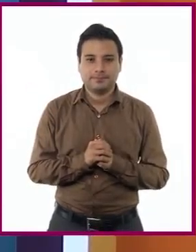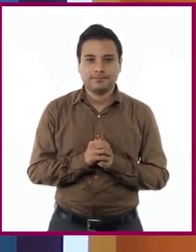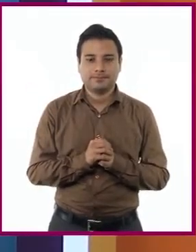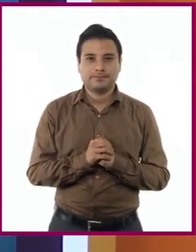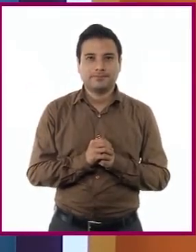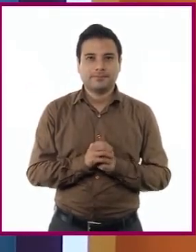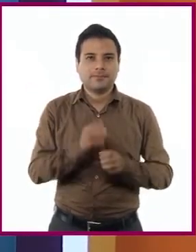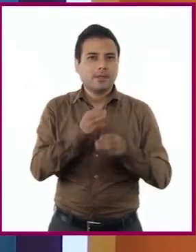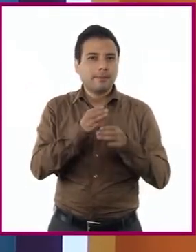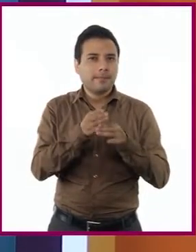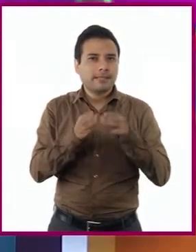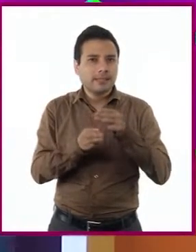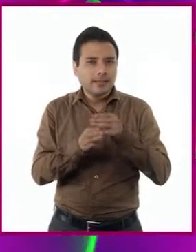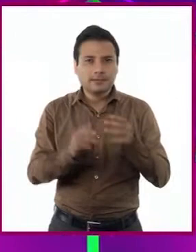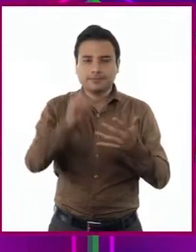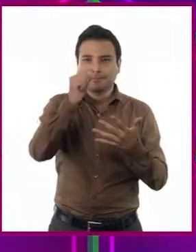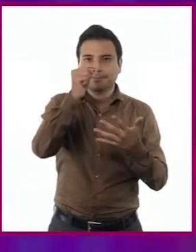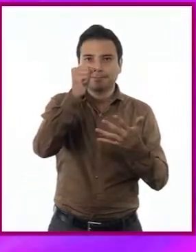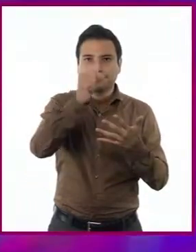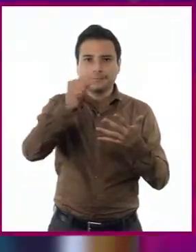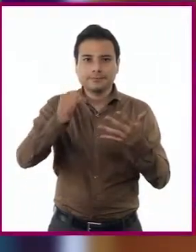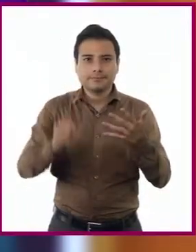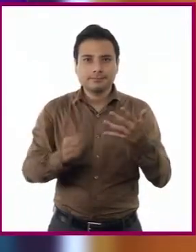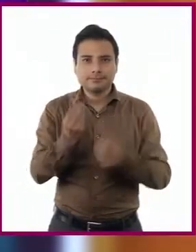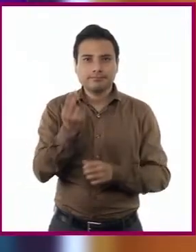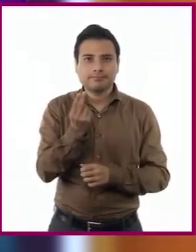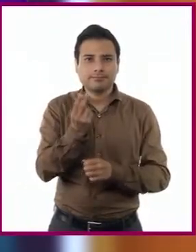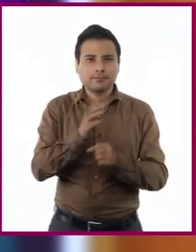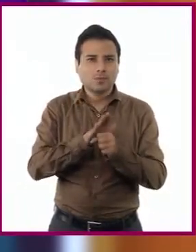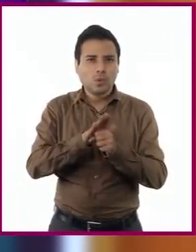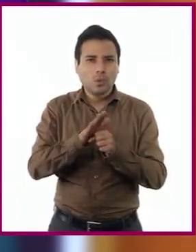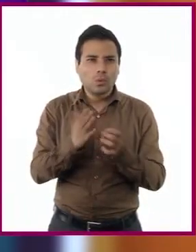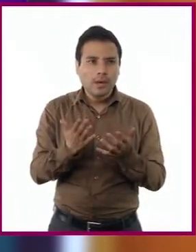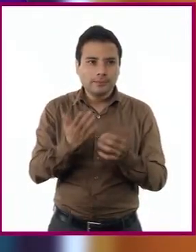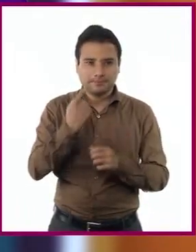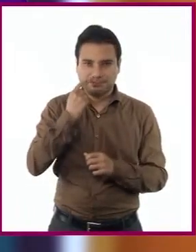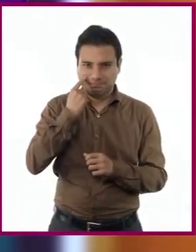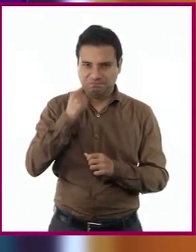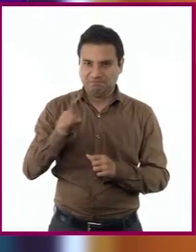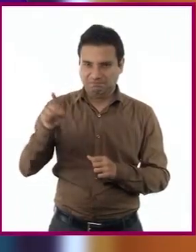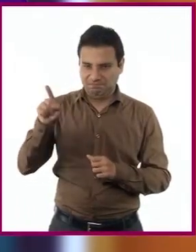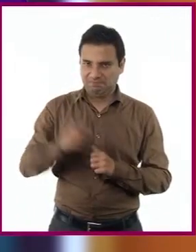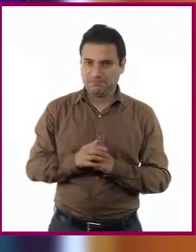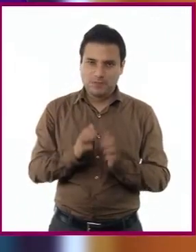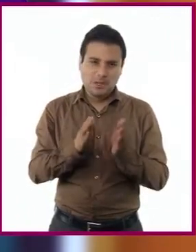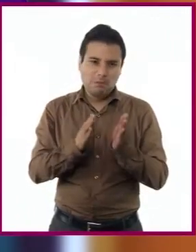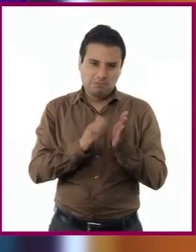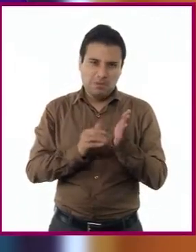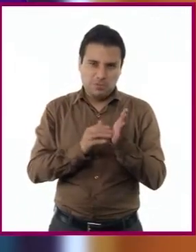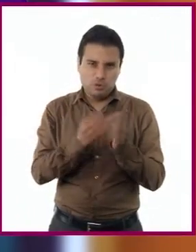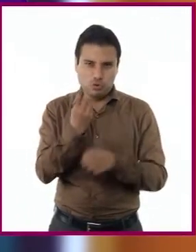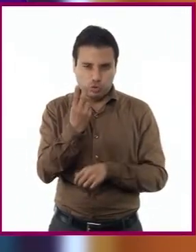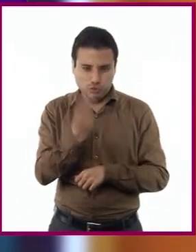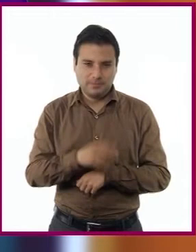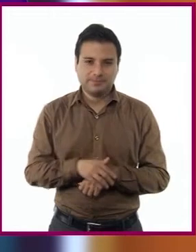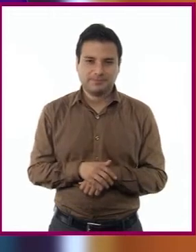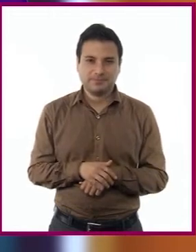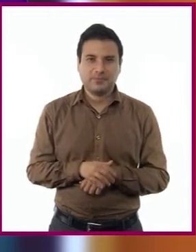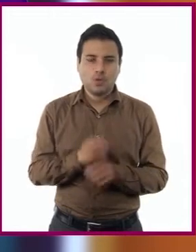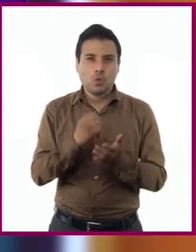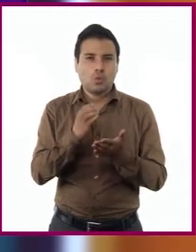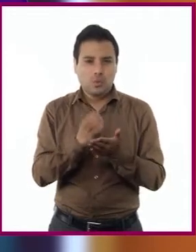los materiales que se requieren son únicos dos hojas que ya no utilicen su cuaderno de matemáticas